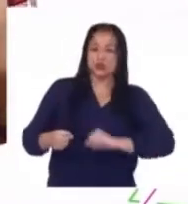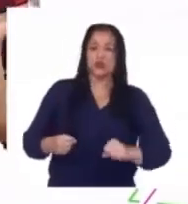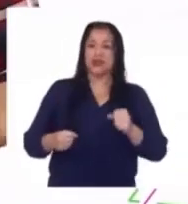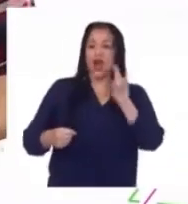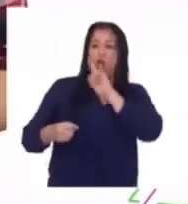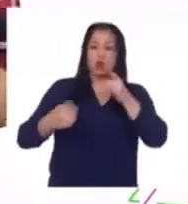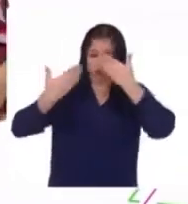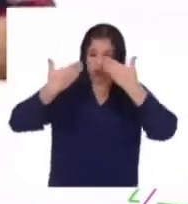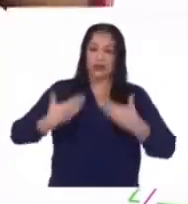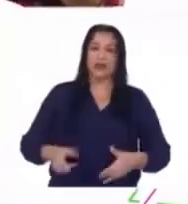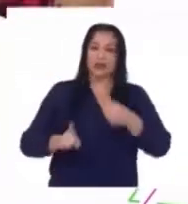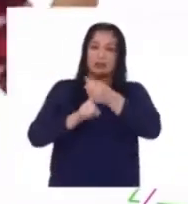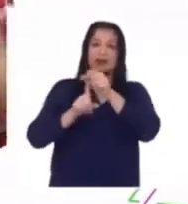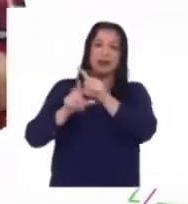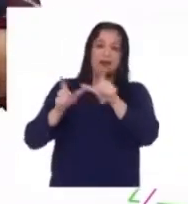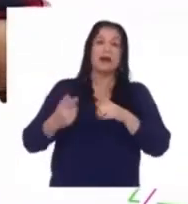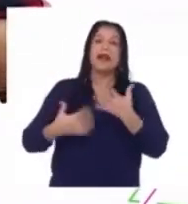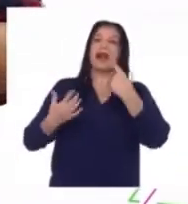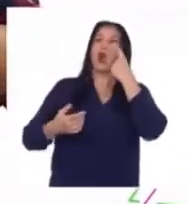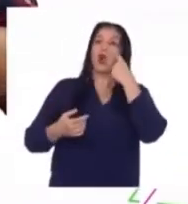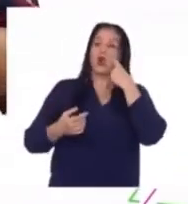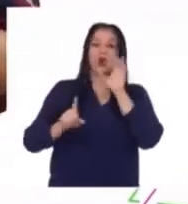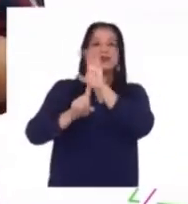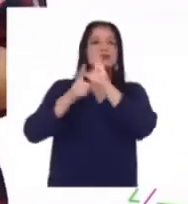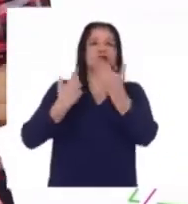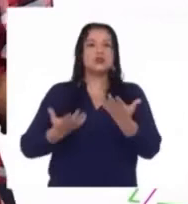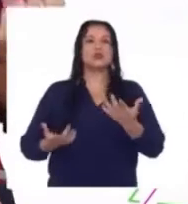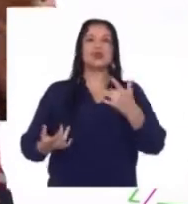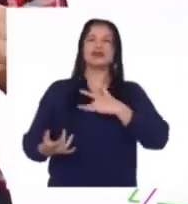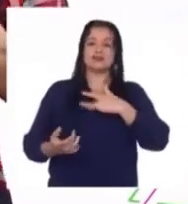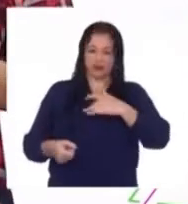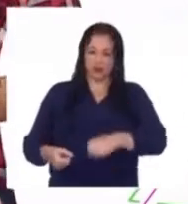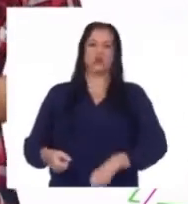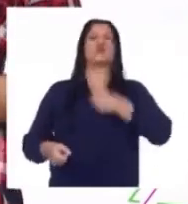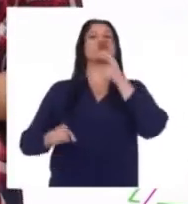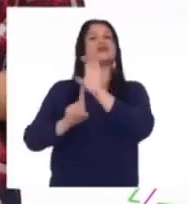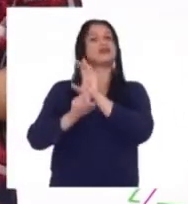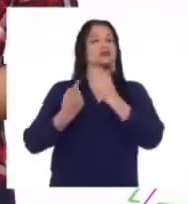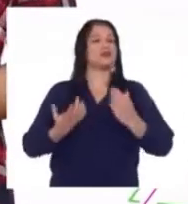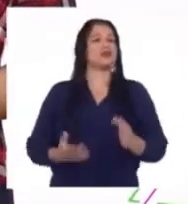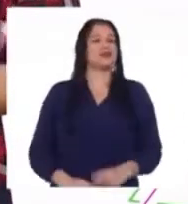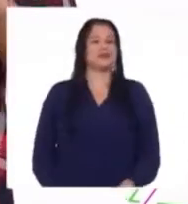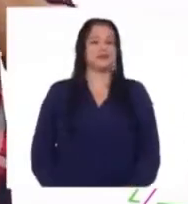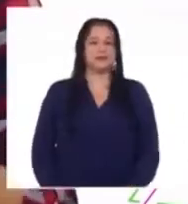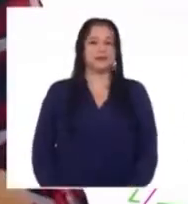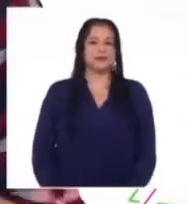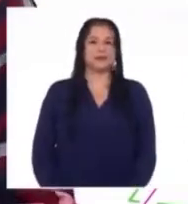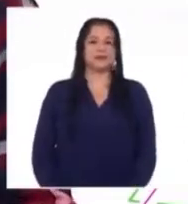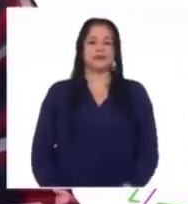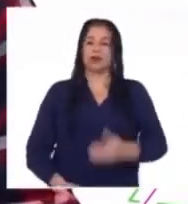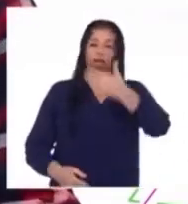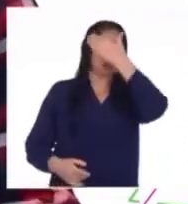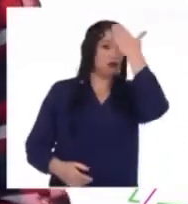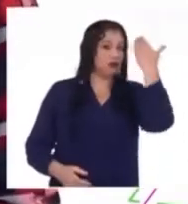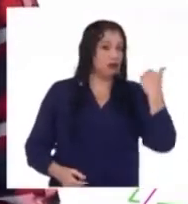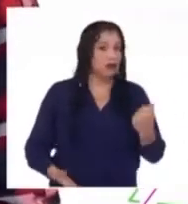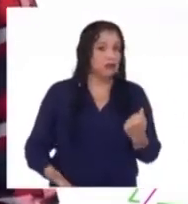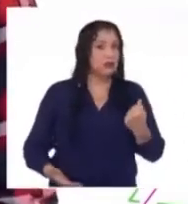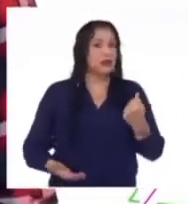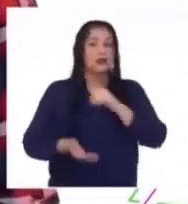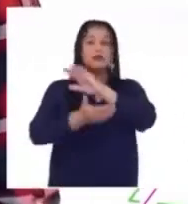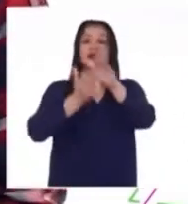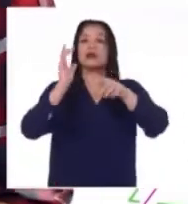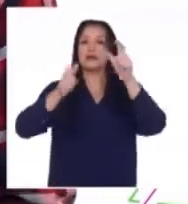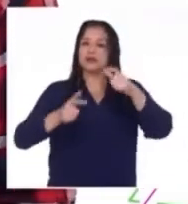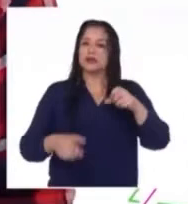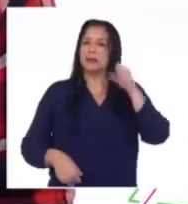que se conozca más, para que conozca su cultura y se sienta orgullosa de ella. No olvidemos que todos